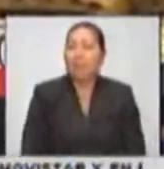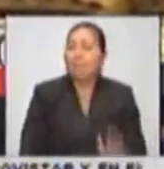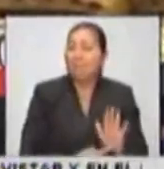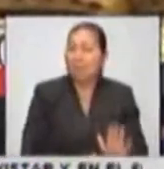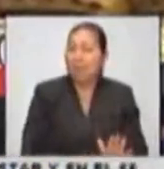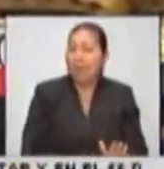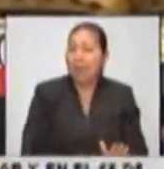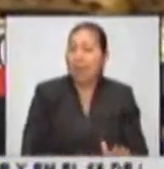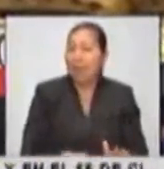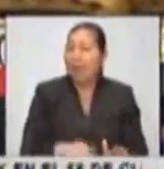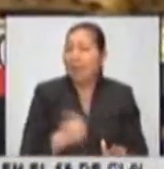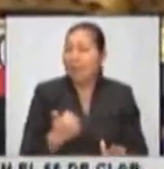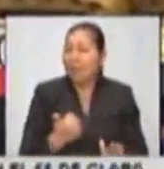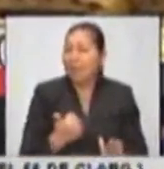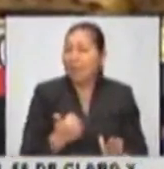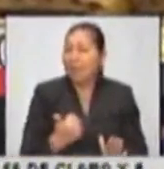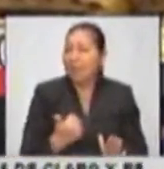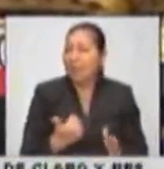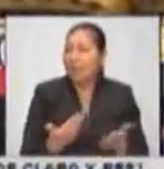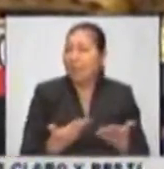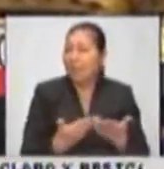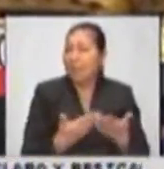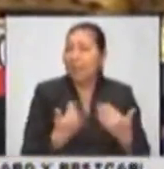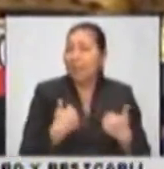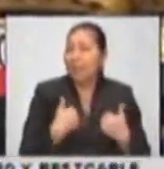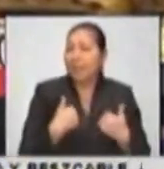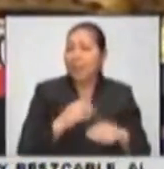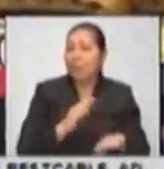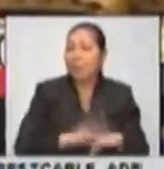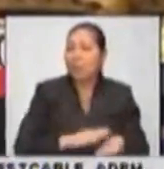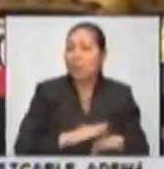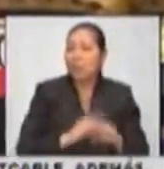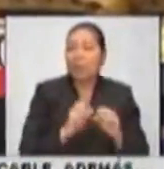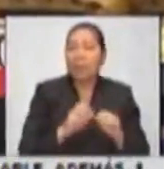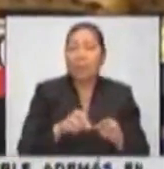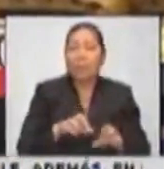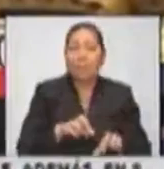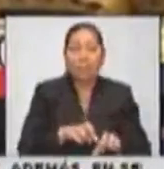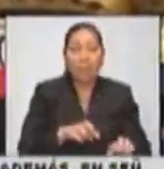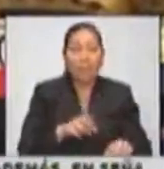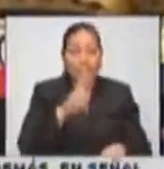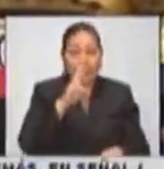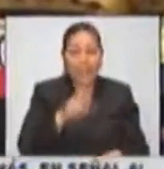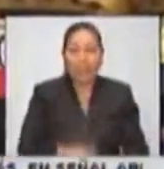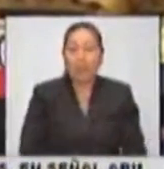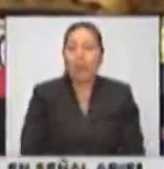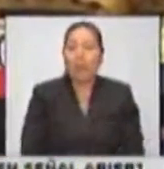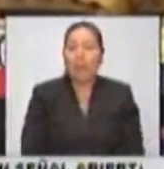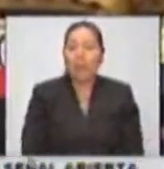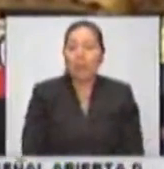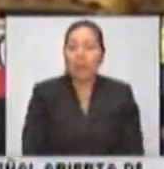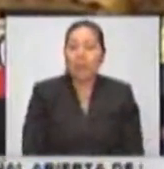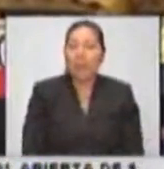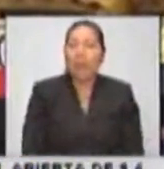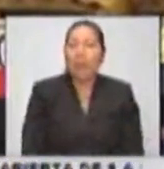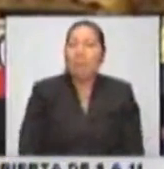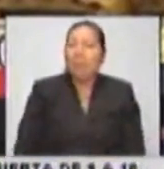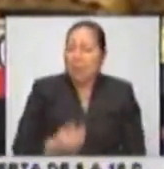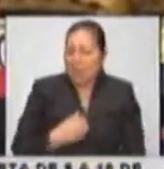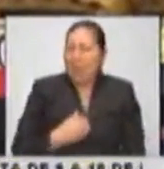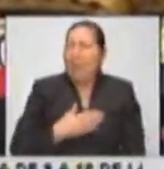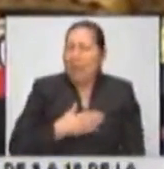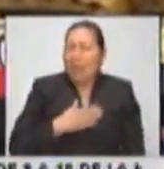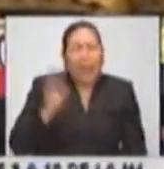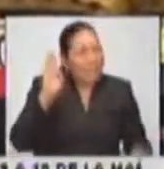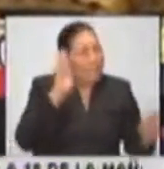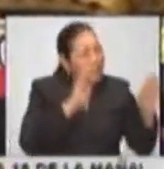presentaron allá los estudios que tenían sobre Plan Perú y me preocupa que